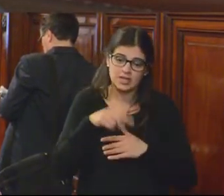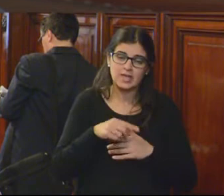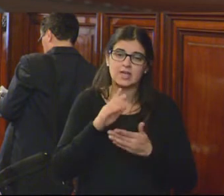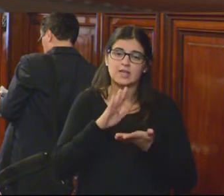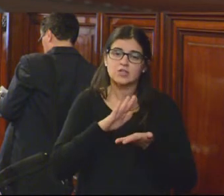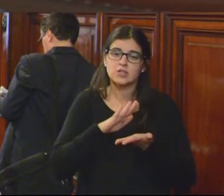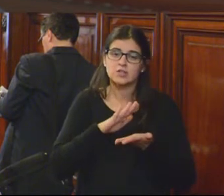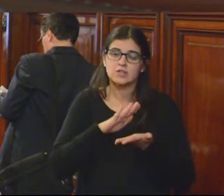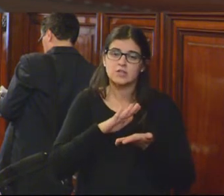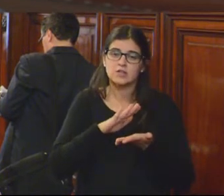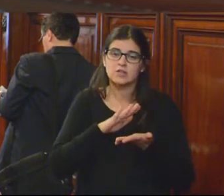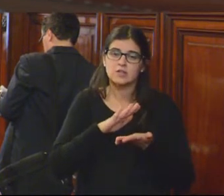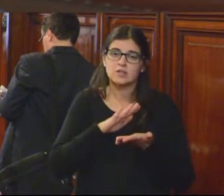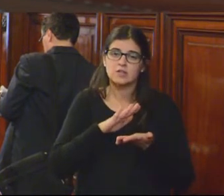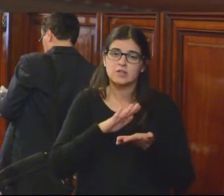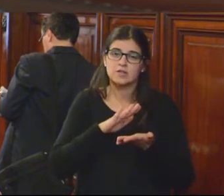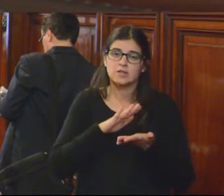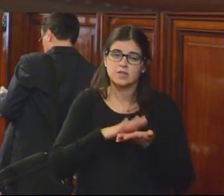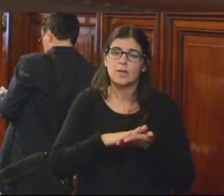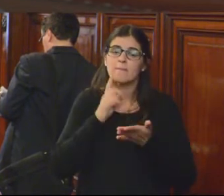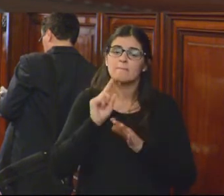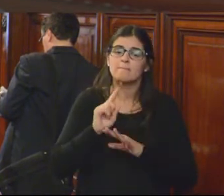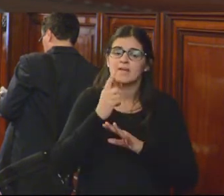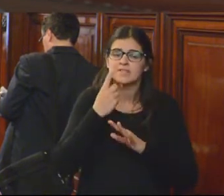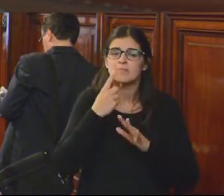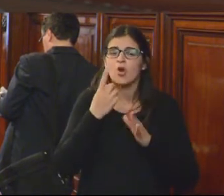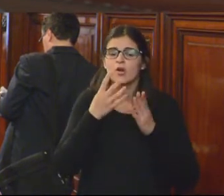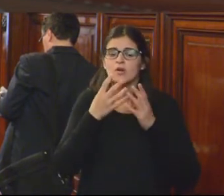relativo obviamente al principio de separación